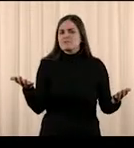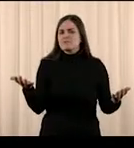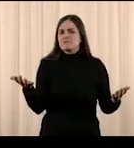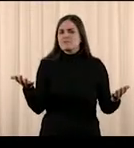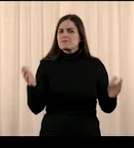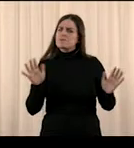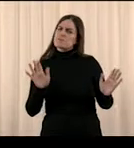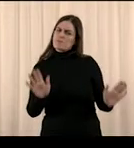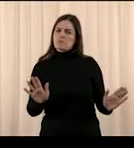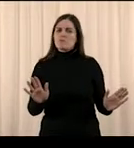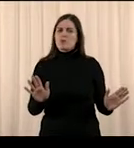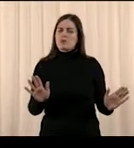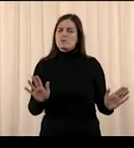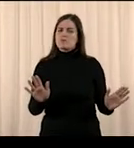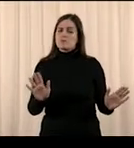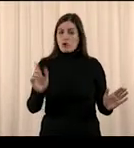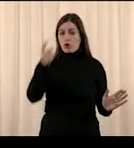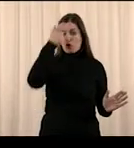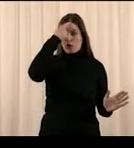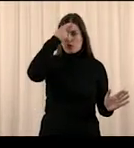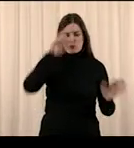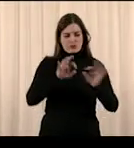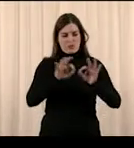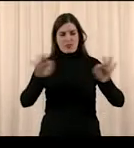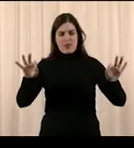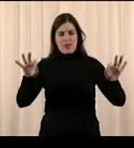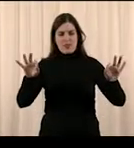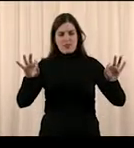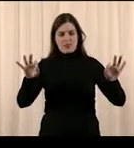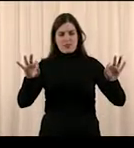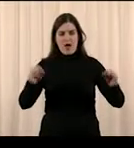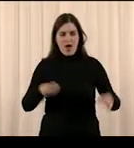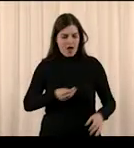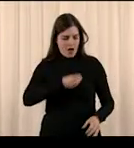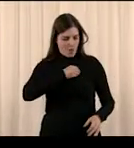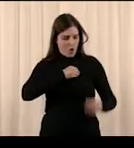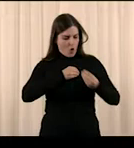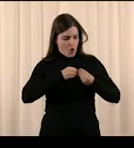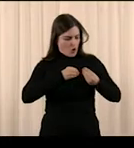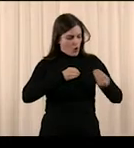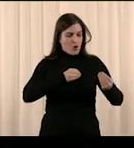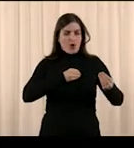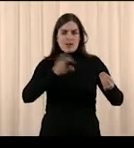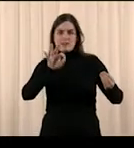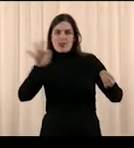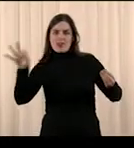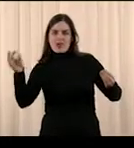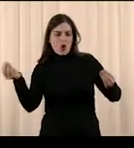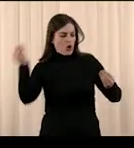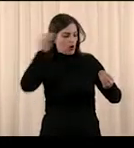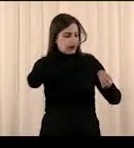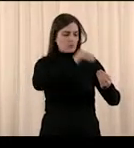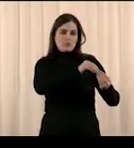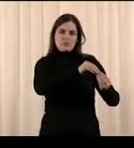add simplicity to love. Añade sencillez al amor. And the love y el amor becomes